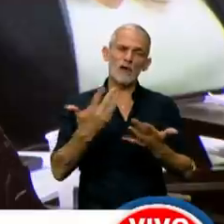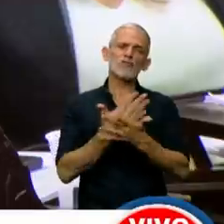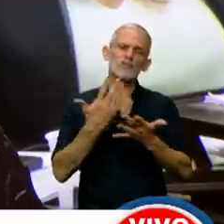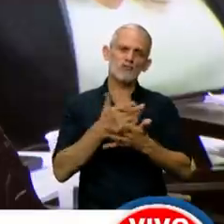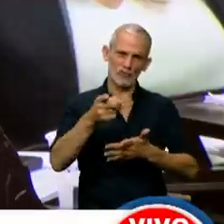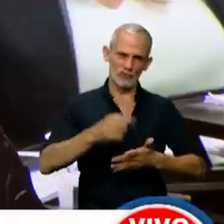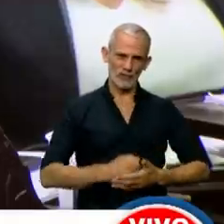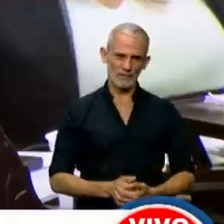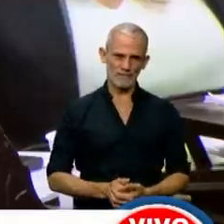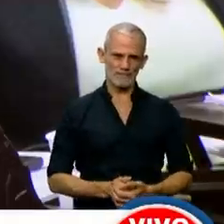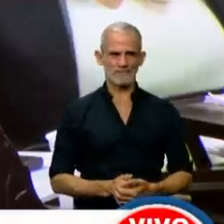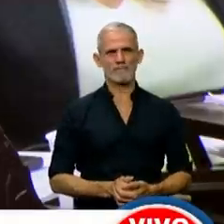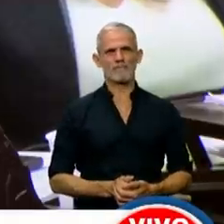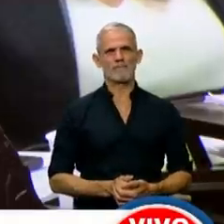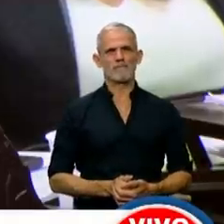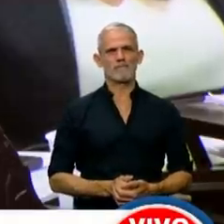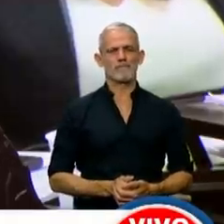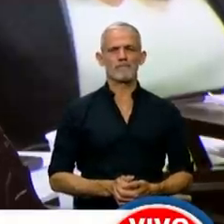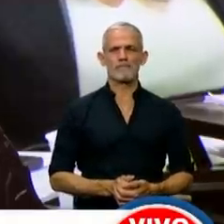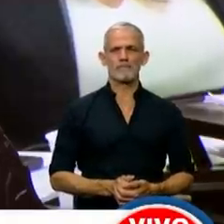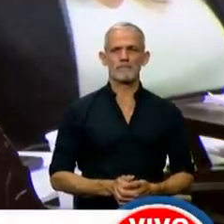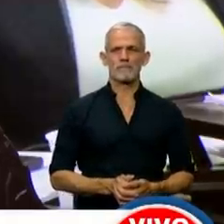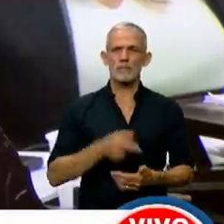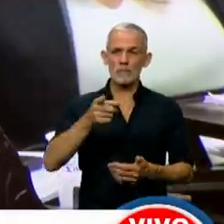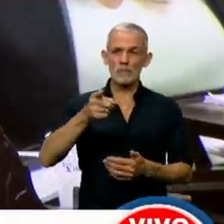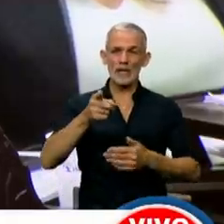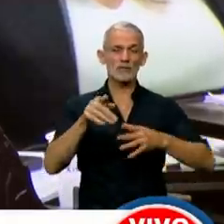mal aquellos